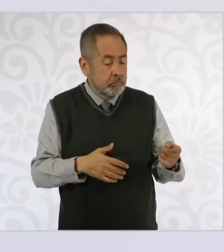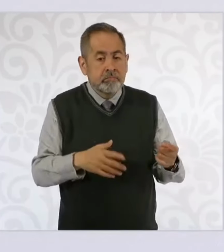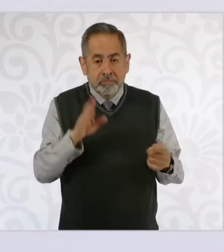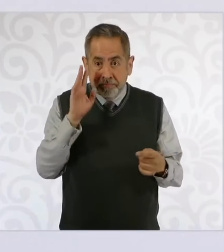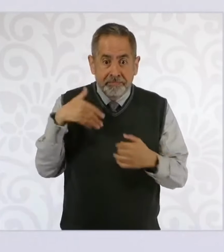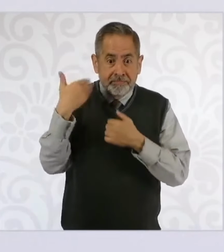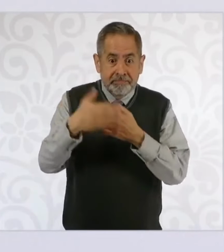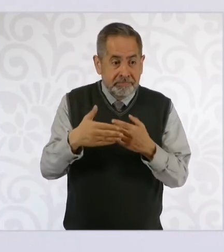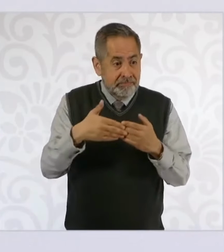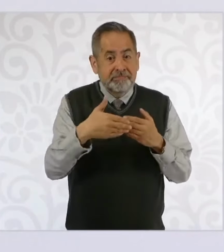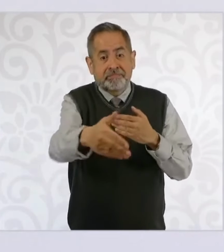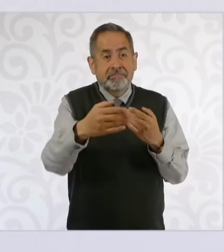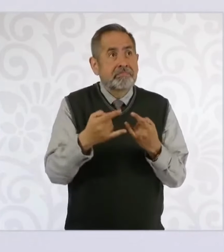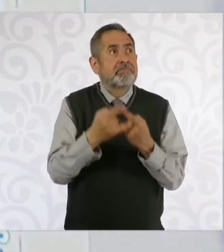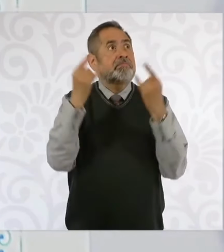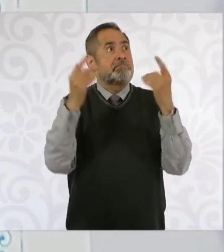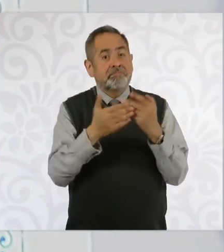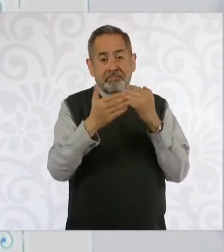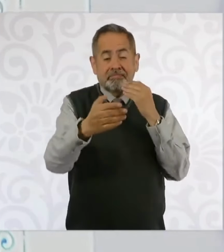¿eh?